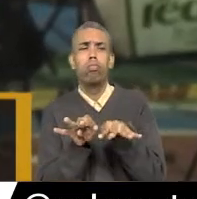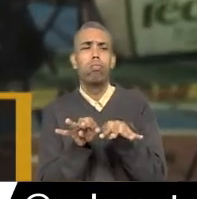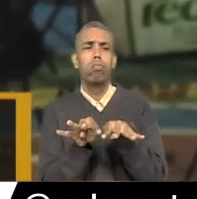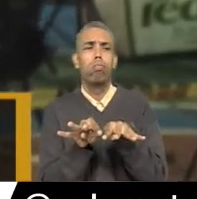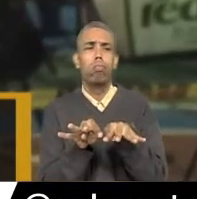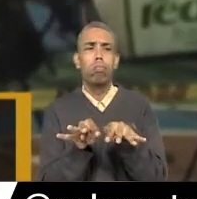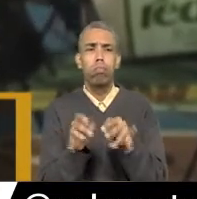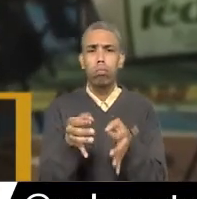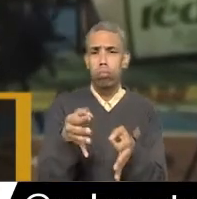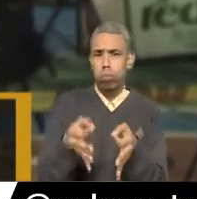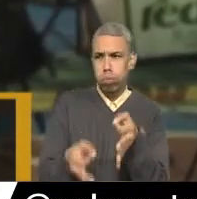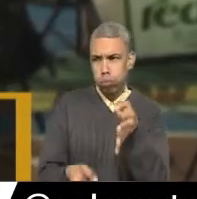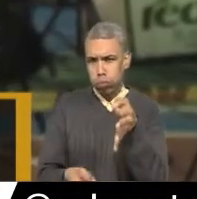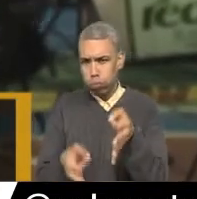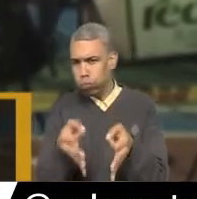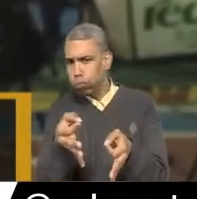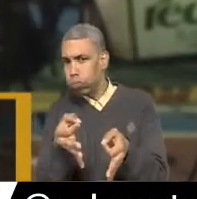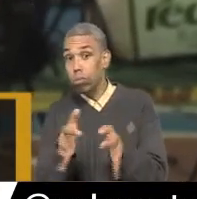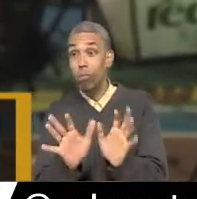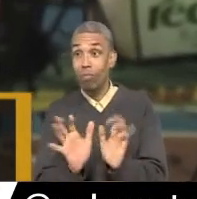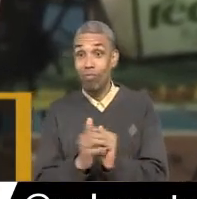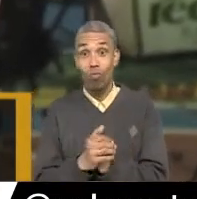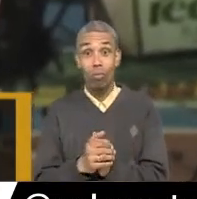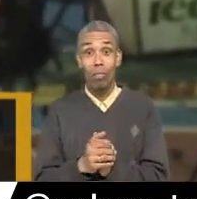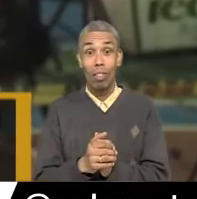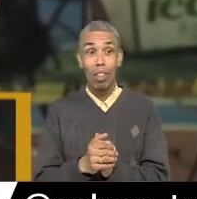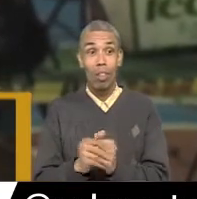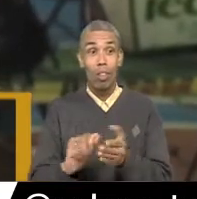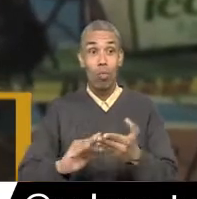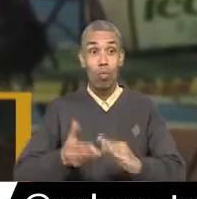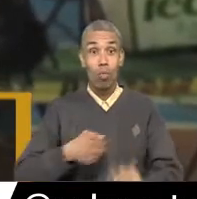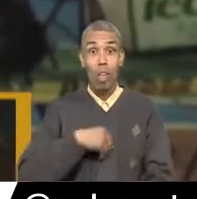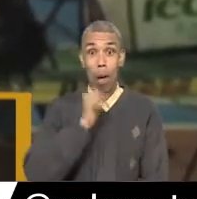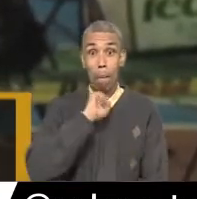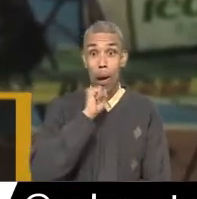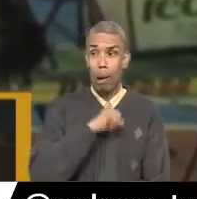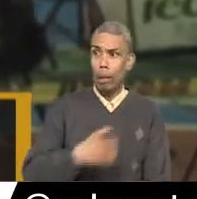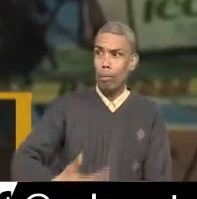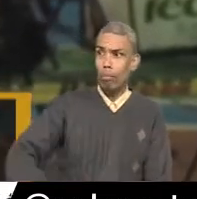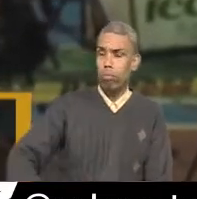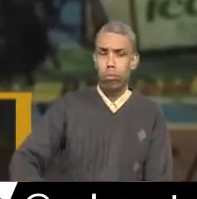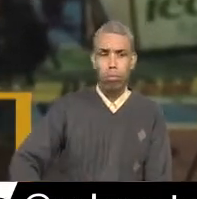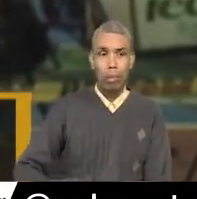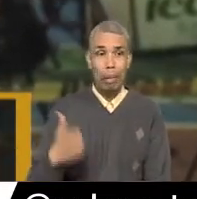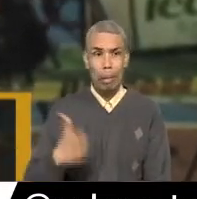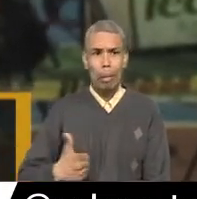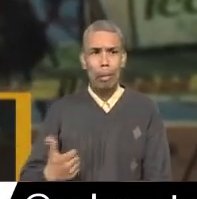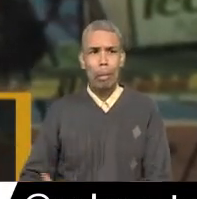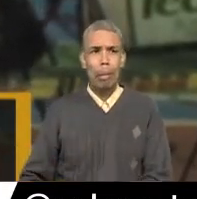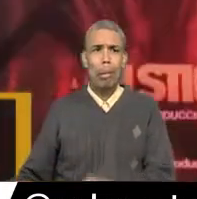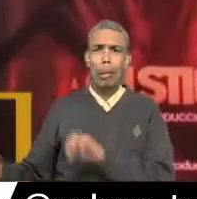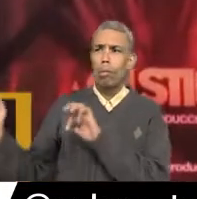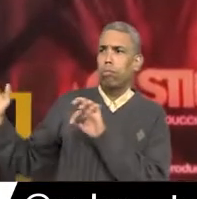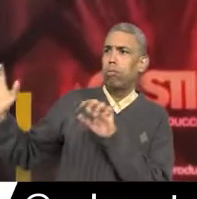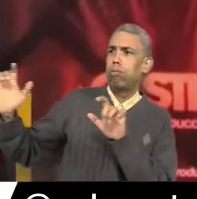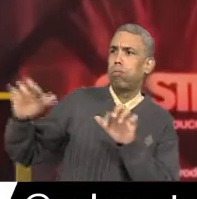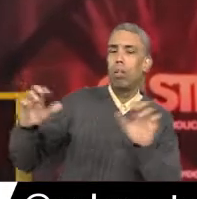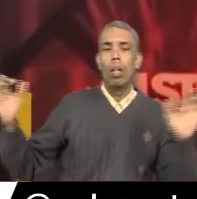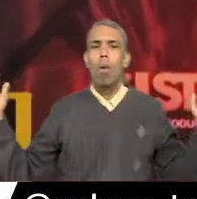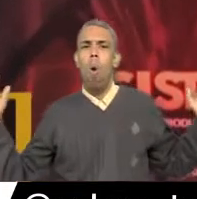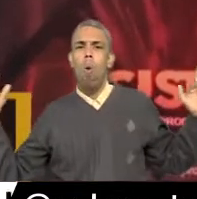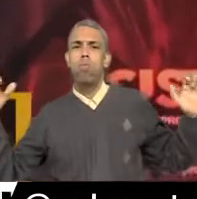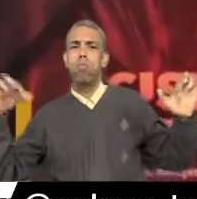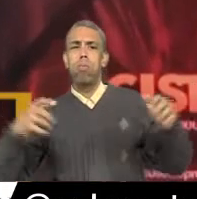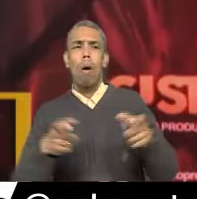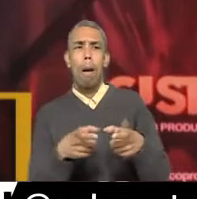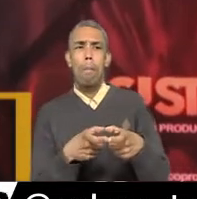pues la respuesta del público barranqueño. Creo que ha superado nuestras expectativas. Ha sido una locura cada llegada